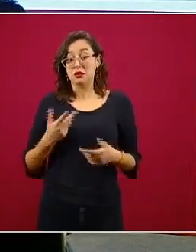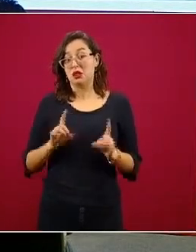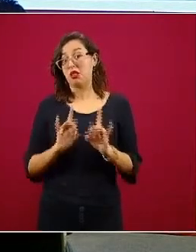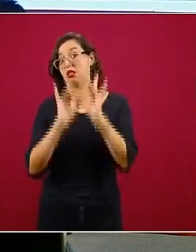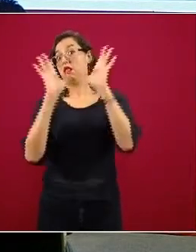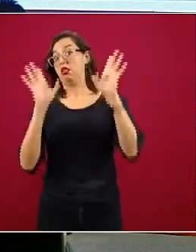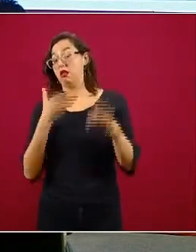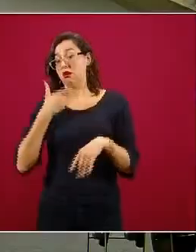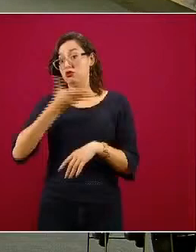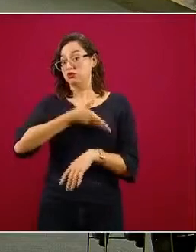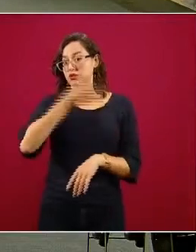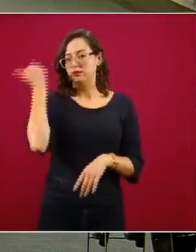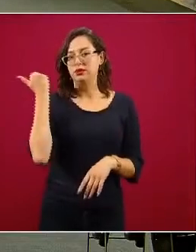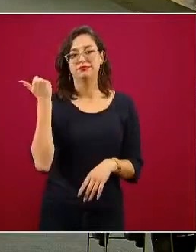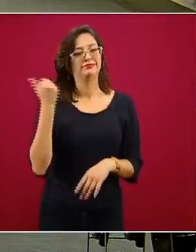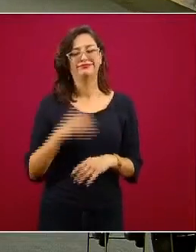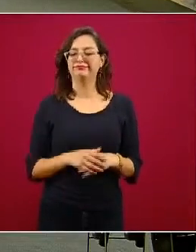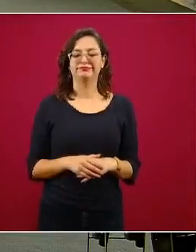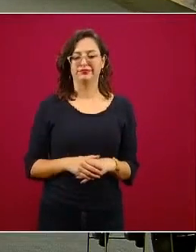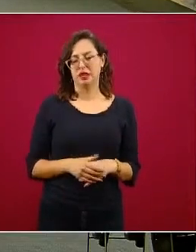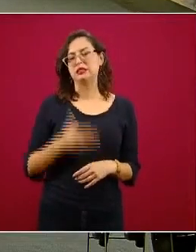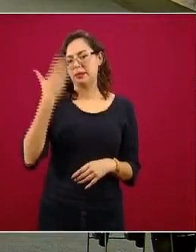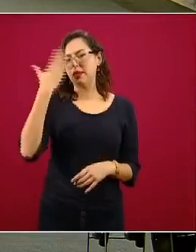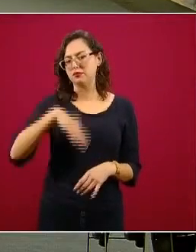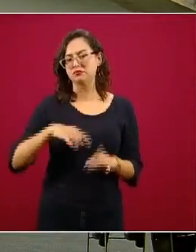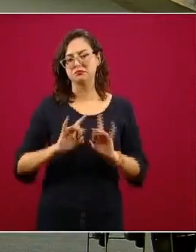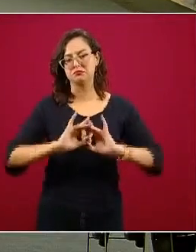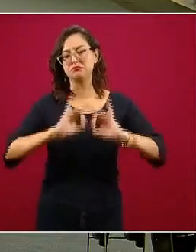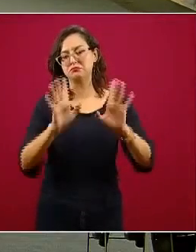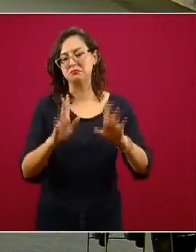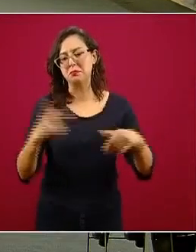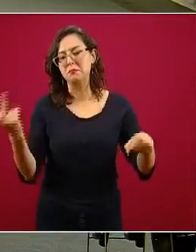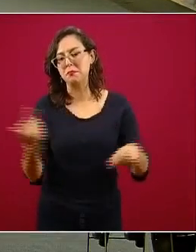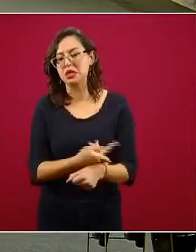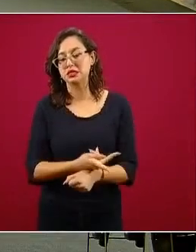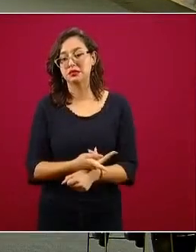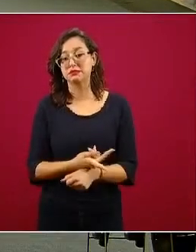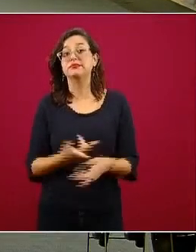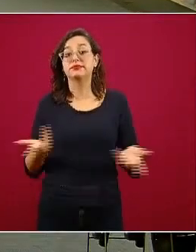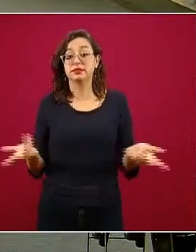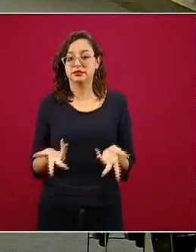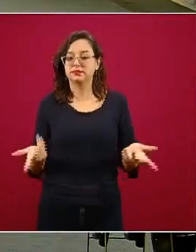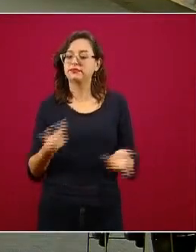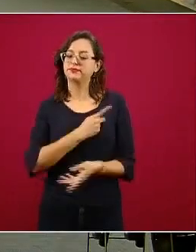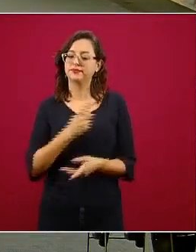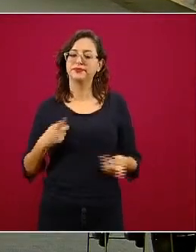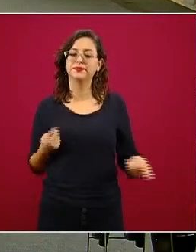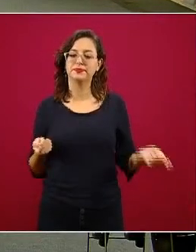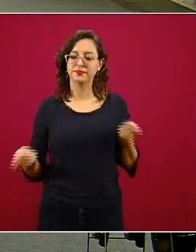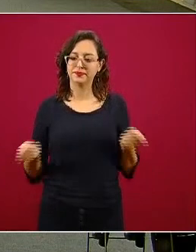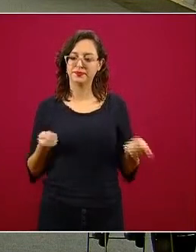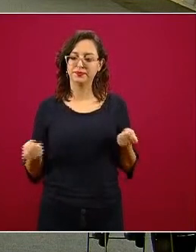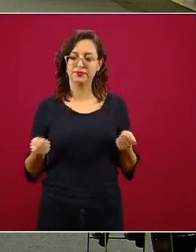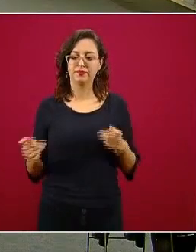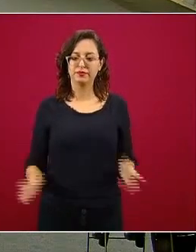lo dijimos, pero cuando ocurre hay que actuar para retener ese brote. La